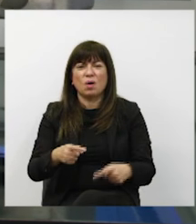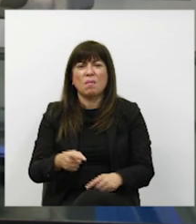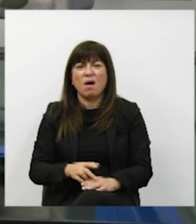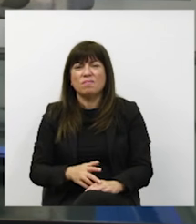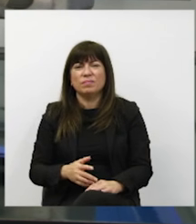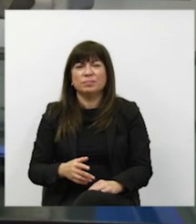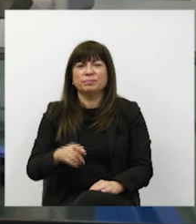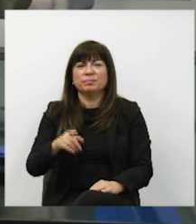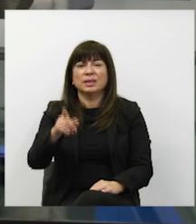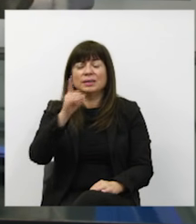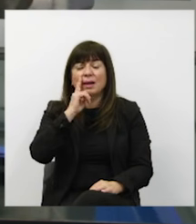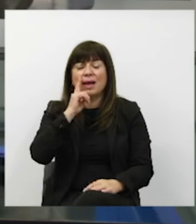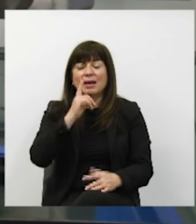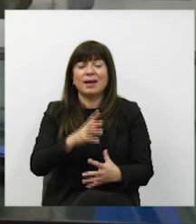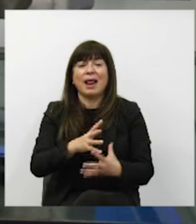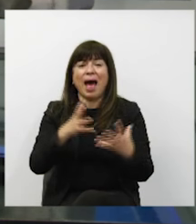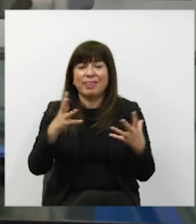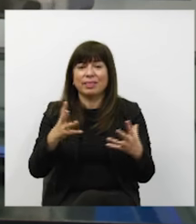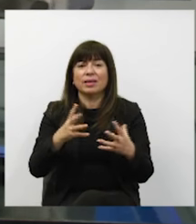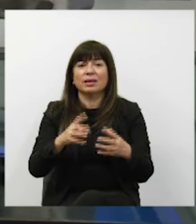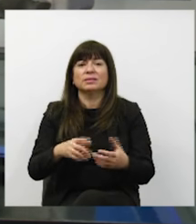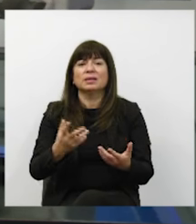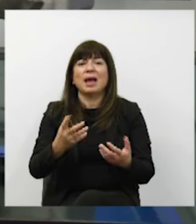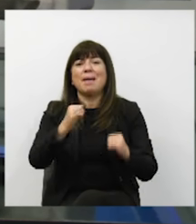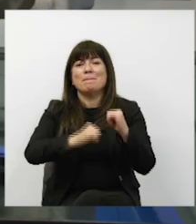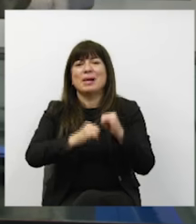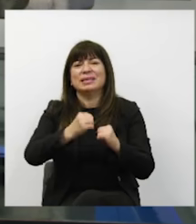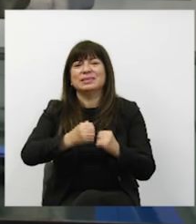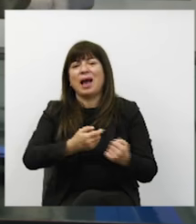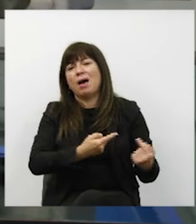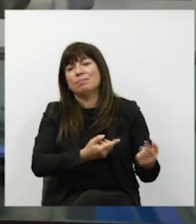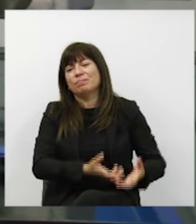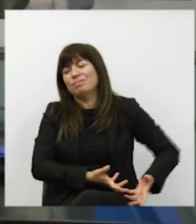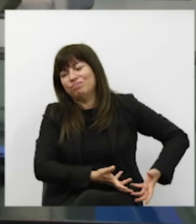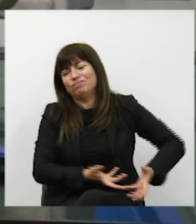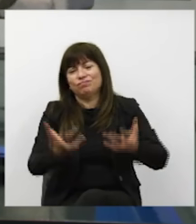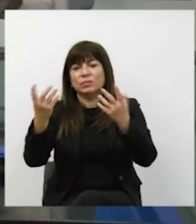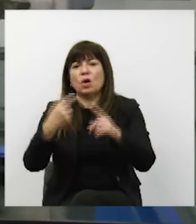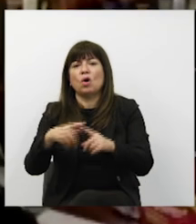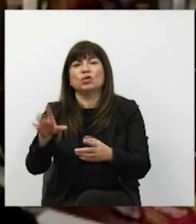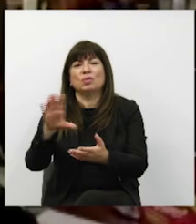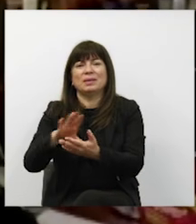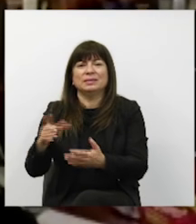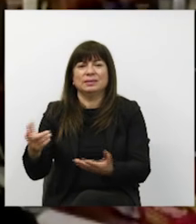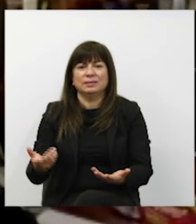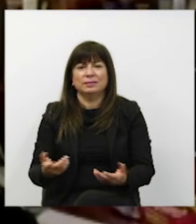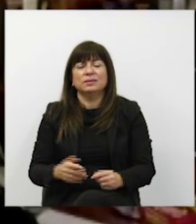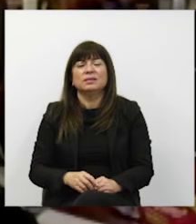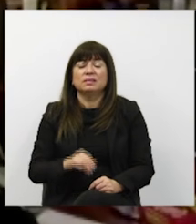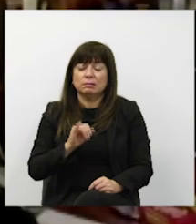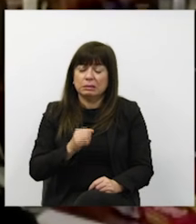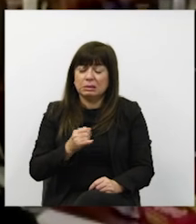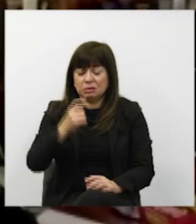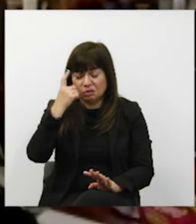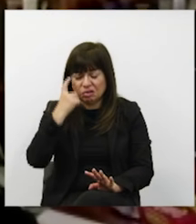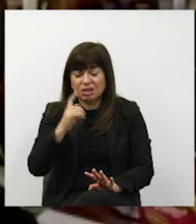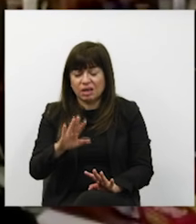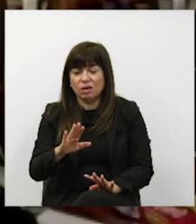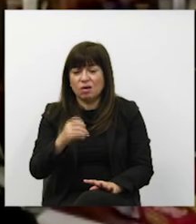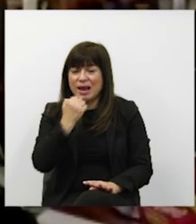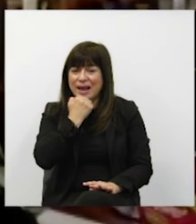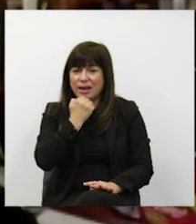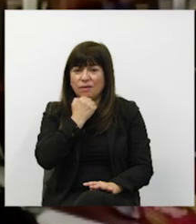de tener estos grandes sectores exportadores, porque sería... Sí, yo creo que esos son discursos